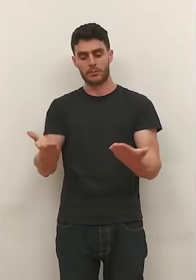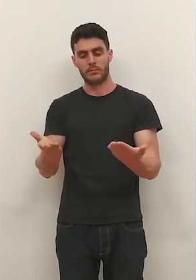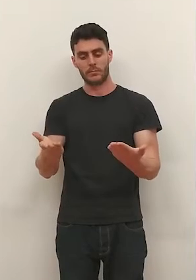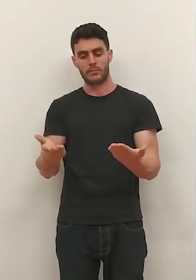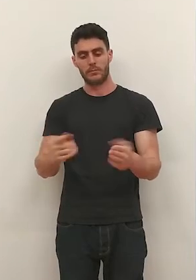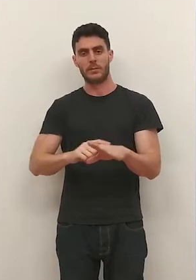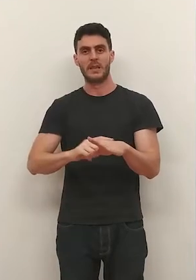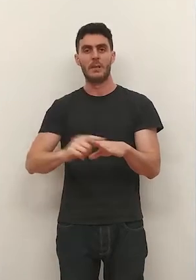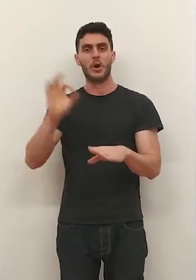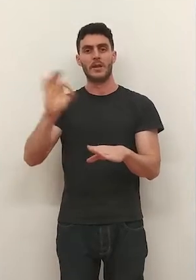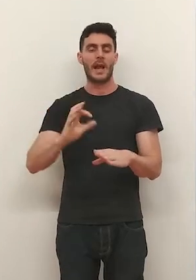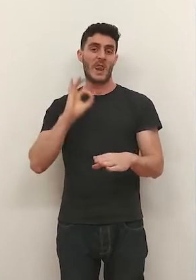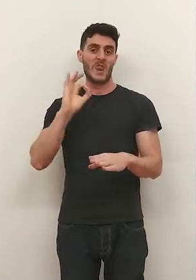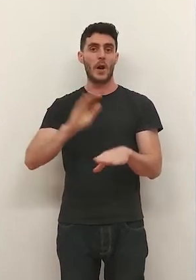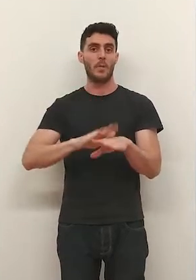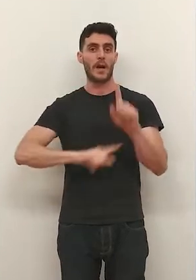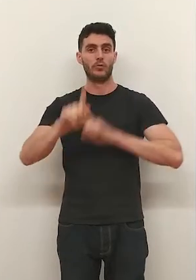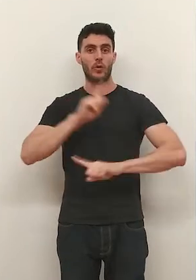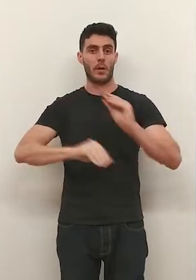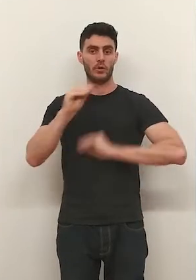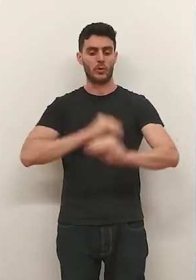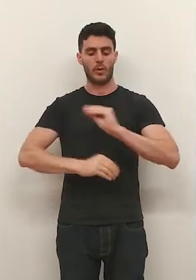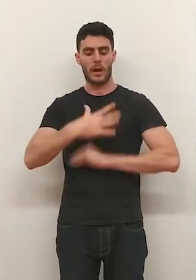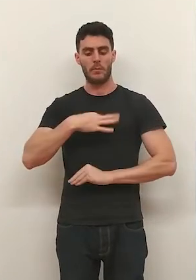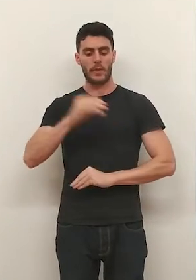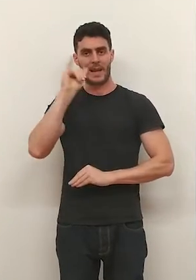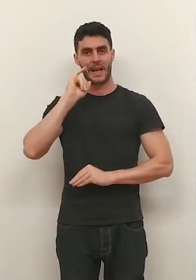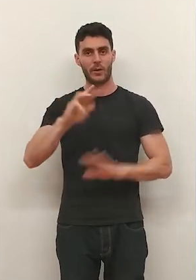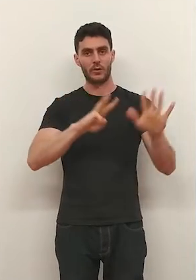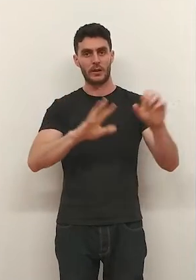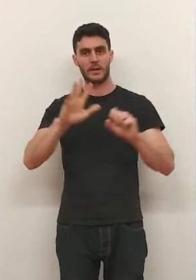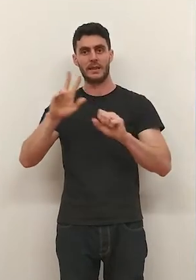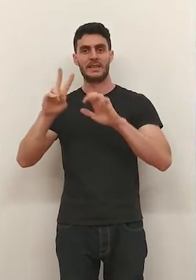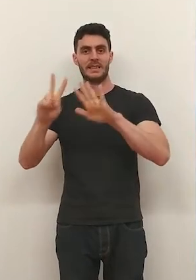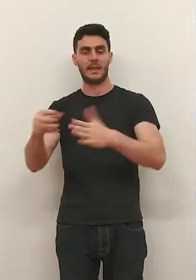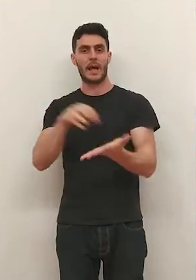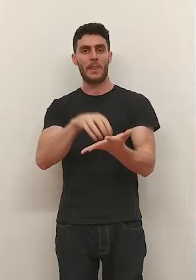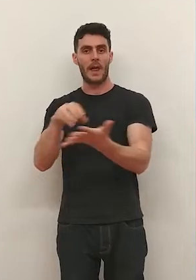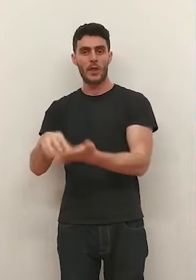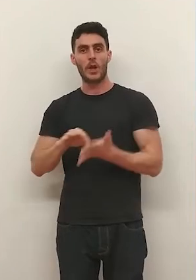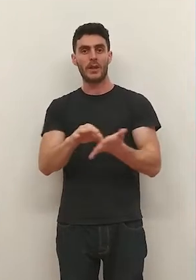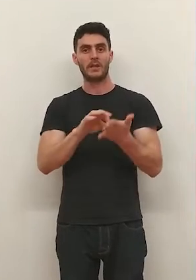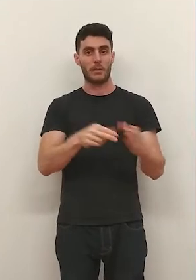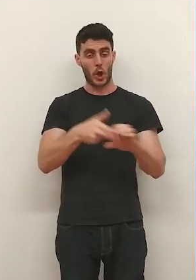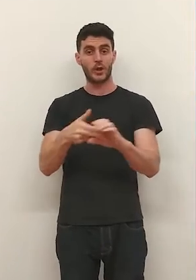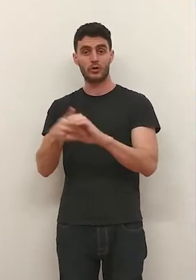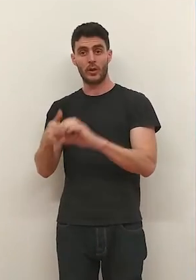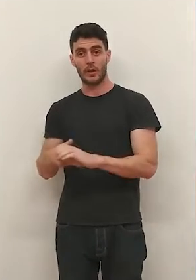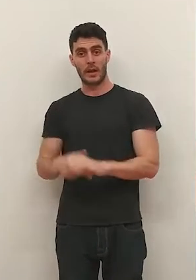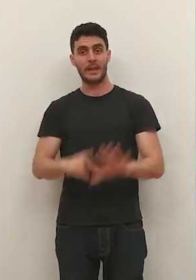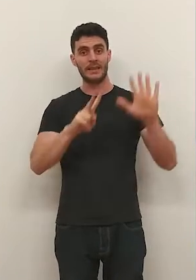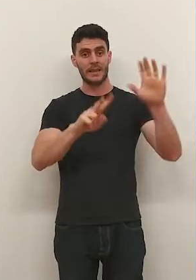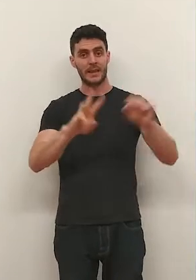disposición a tipo de interés cero para resolver este problema. En La Rioja hay 87 estaciones de servicio pertenecientes a